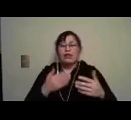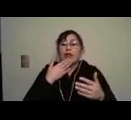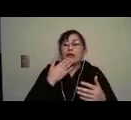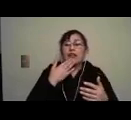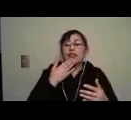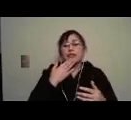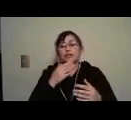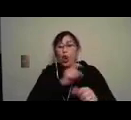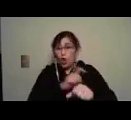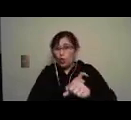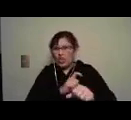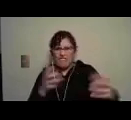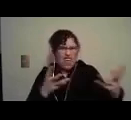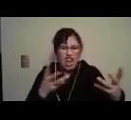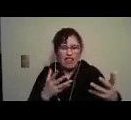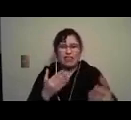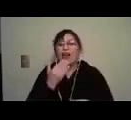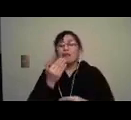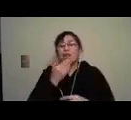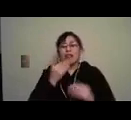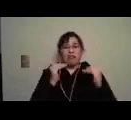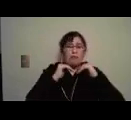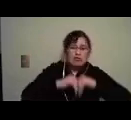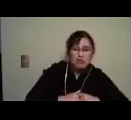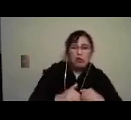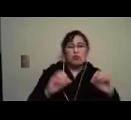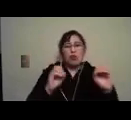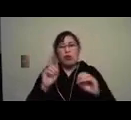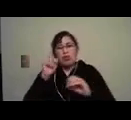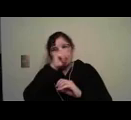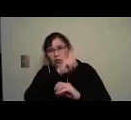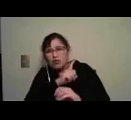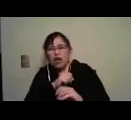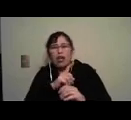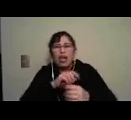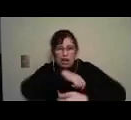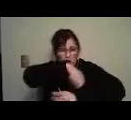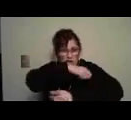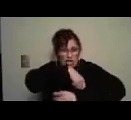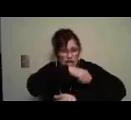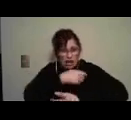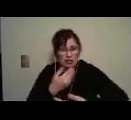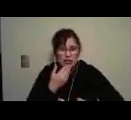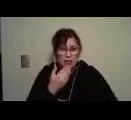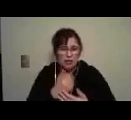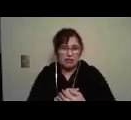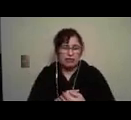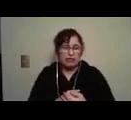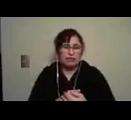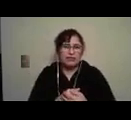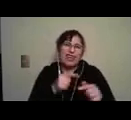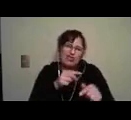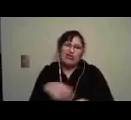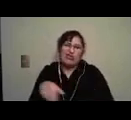también, dificultad para realizar tareas básicas, como por ejemplo preparar comidas, ¿ya? Es frecuente, por ejemplo,